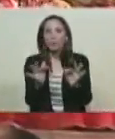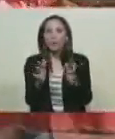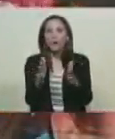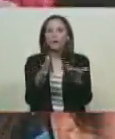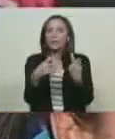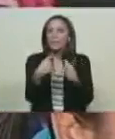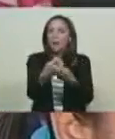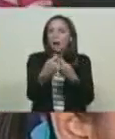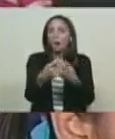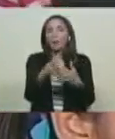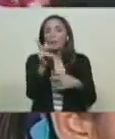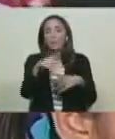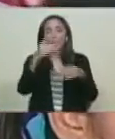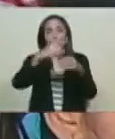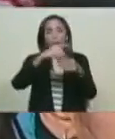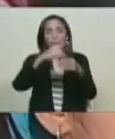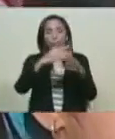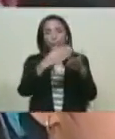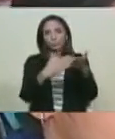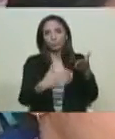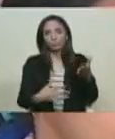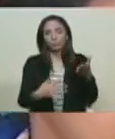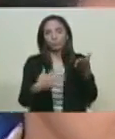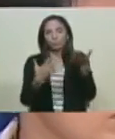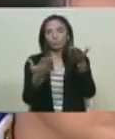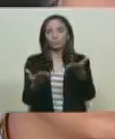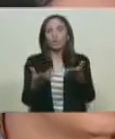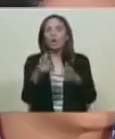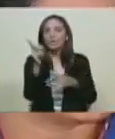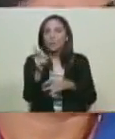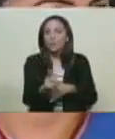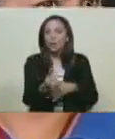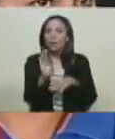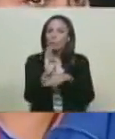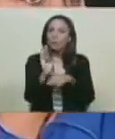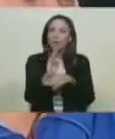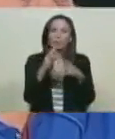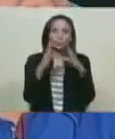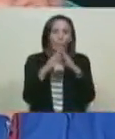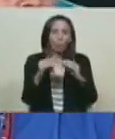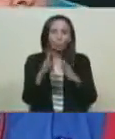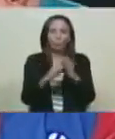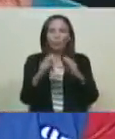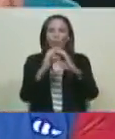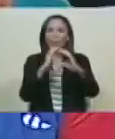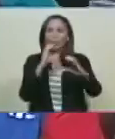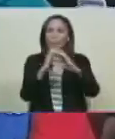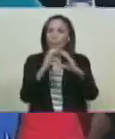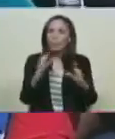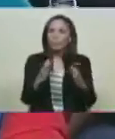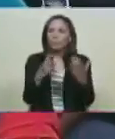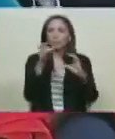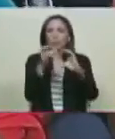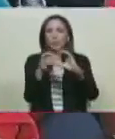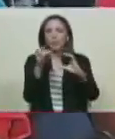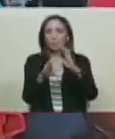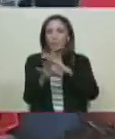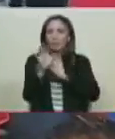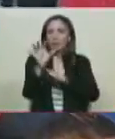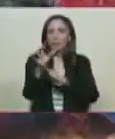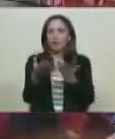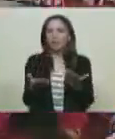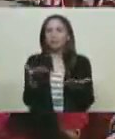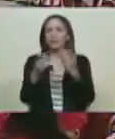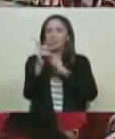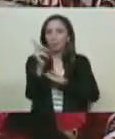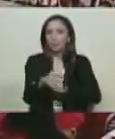para hacer un censo y yo proteger a todos los transportistas del país a través del censo y el carné de